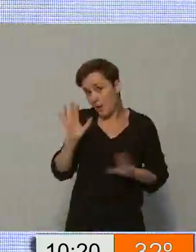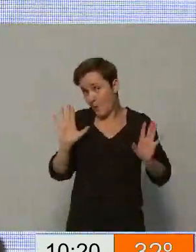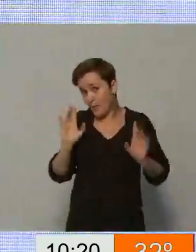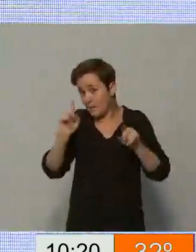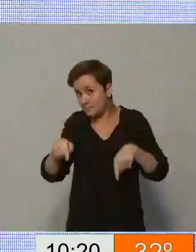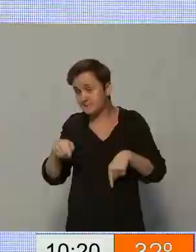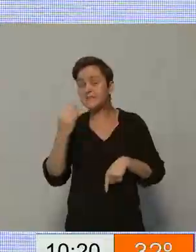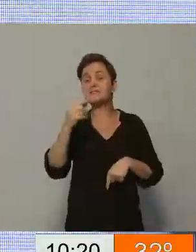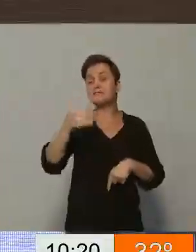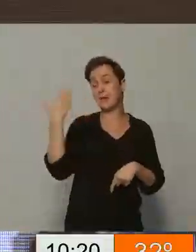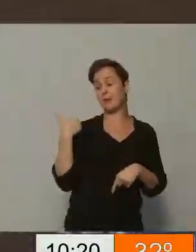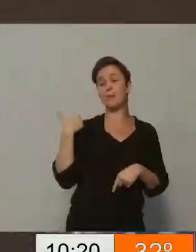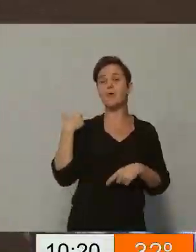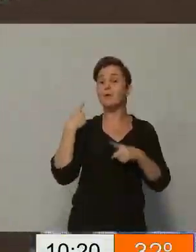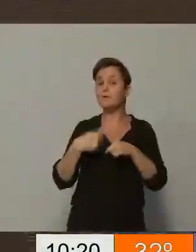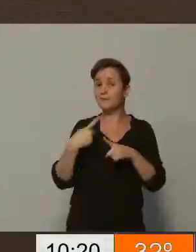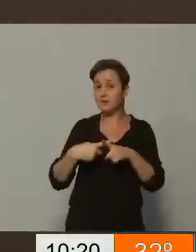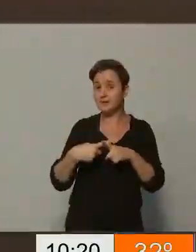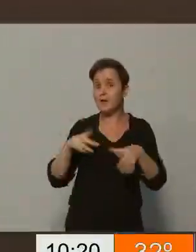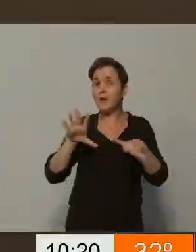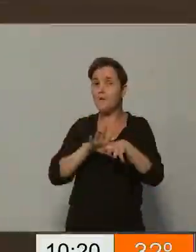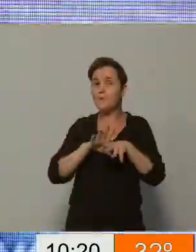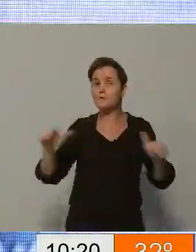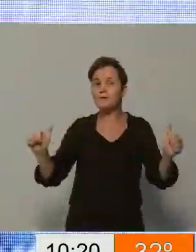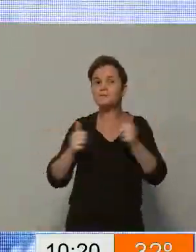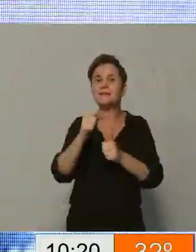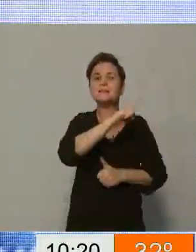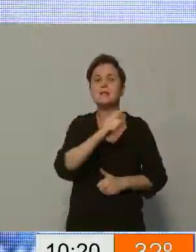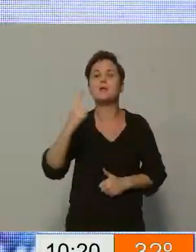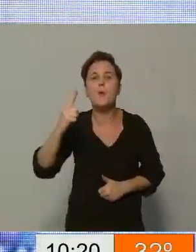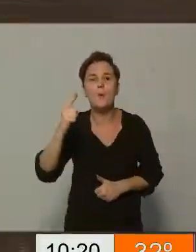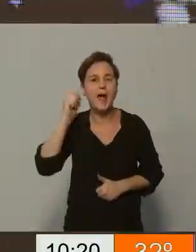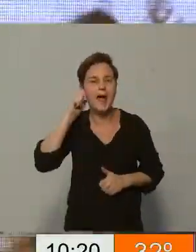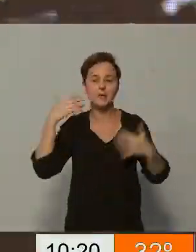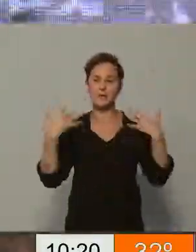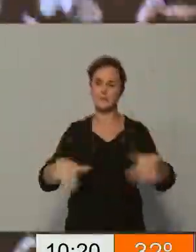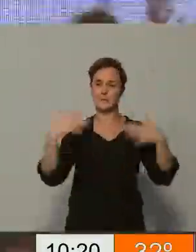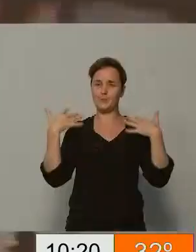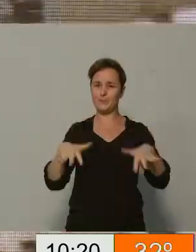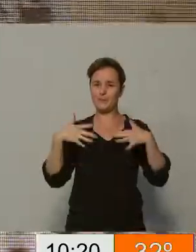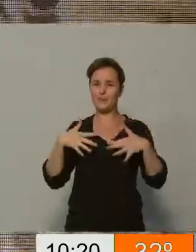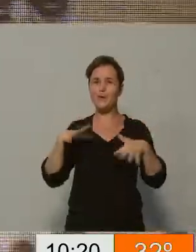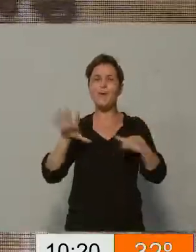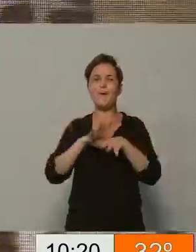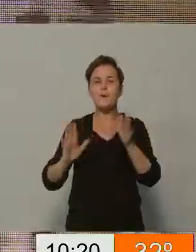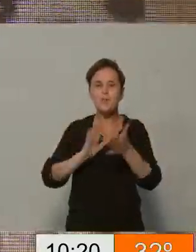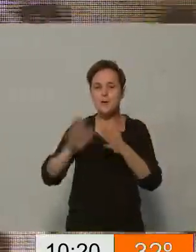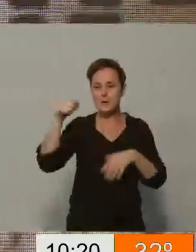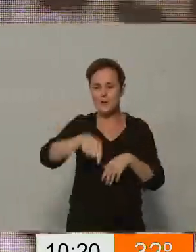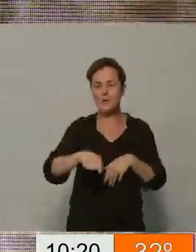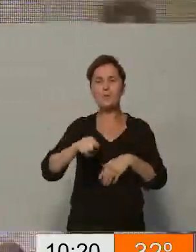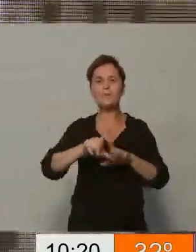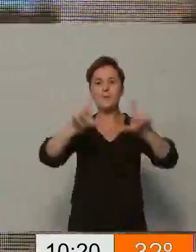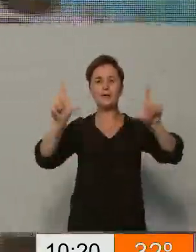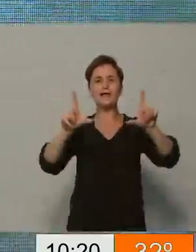sabías, que la universidad estuvo de festejos, cumplió sus 101 años. Y en este sentido, se estrenó en este canal, en